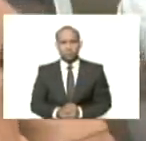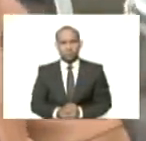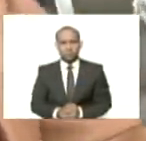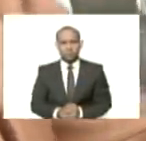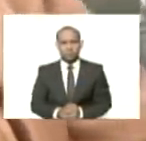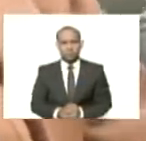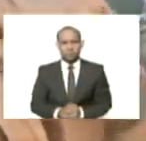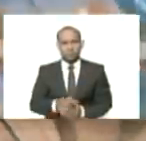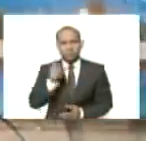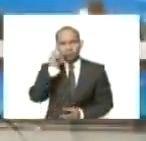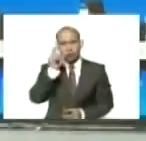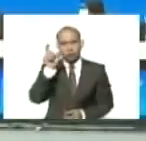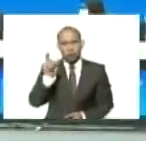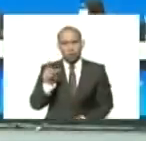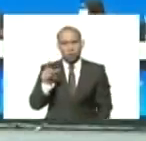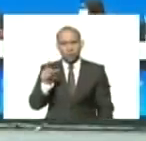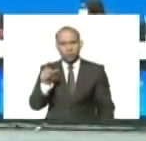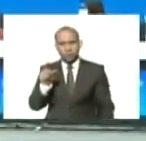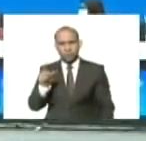Luis Brito García